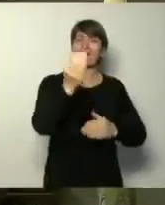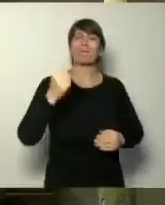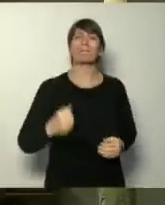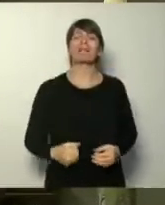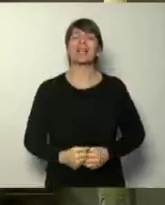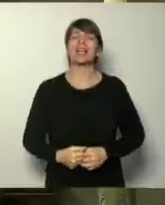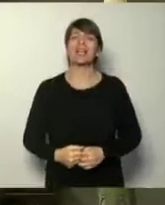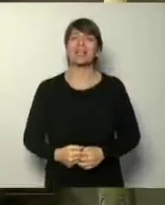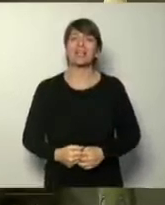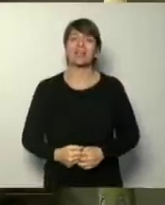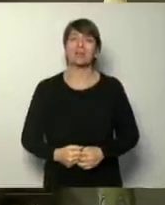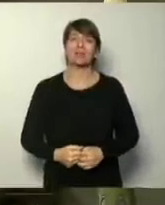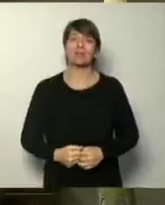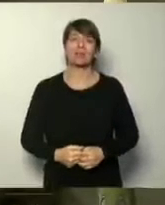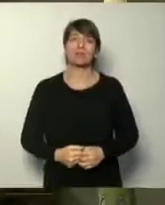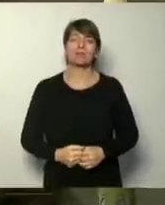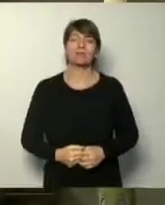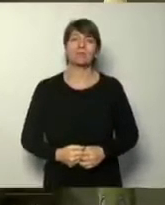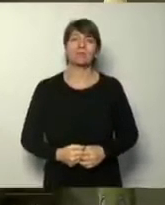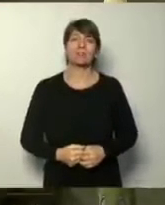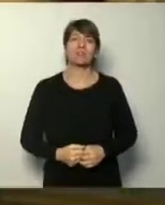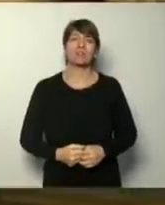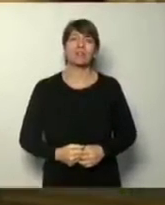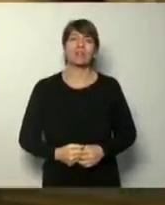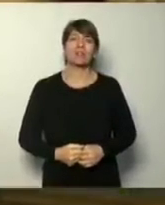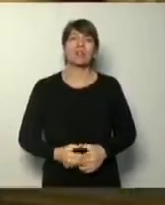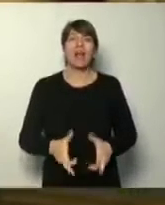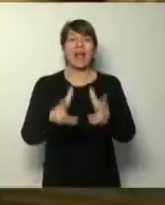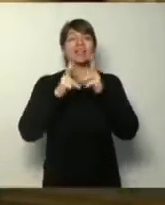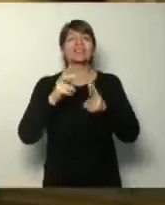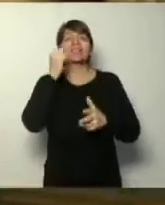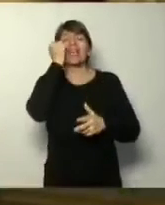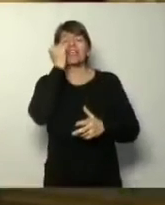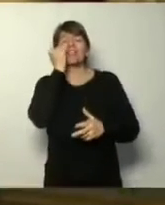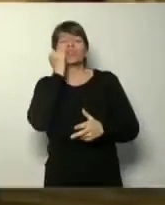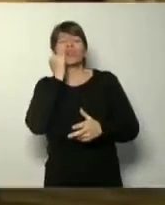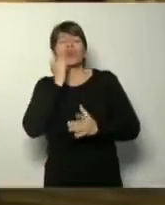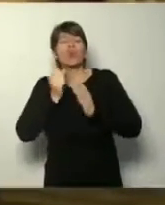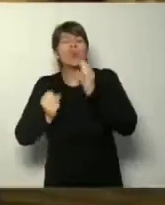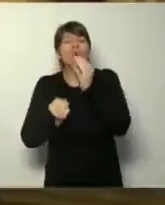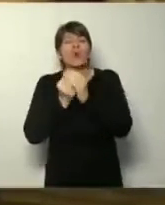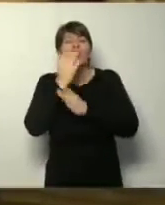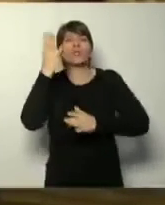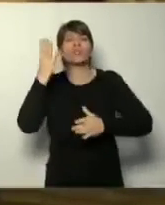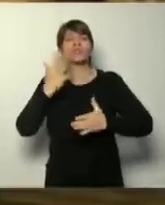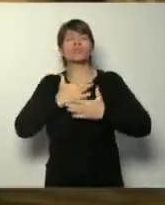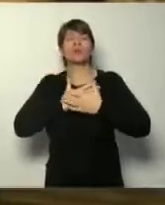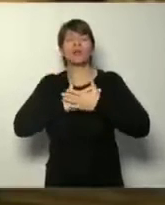siempre. El Señor.